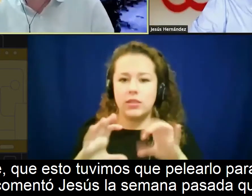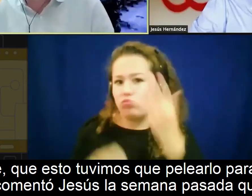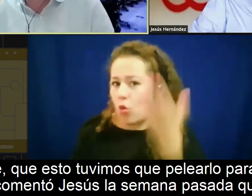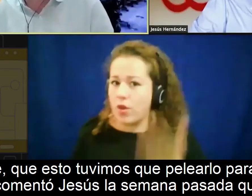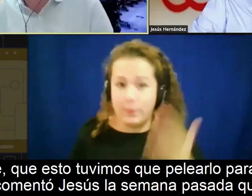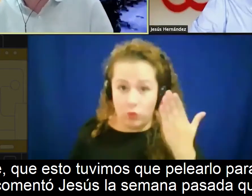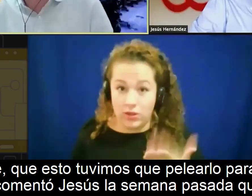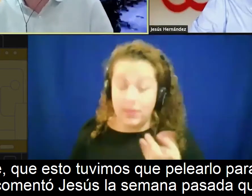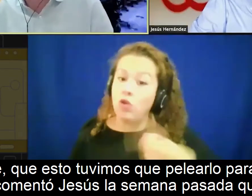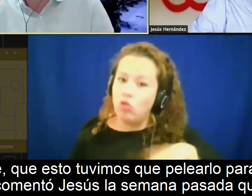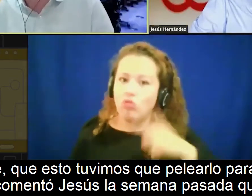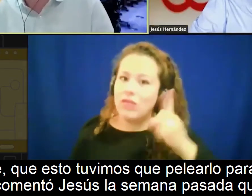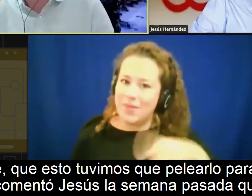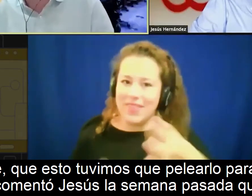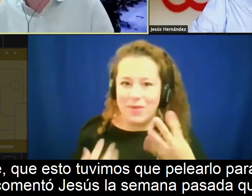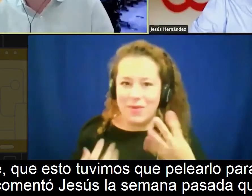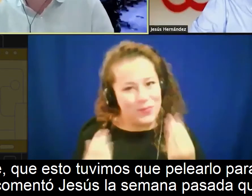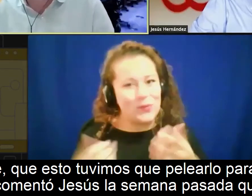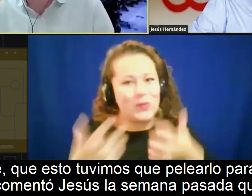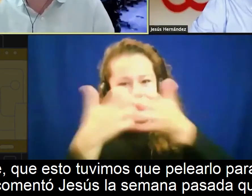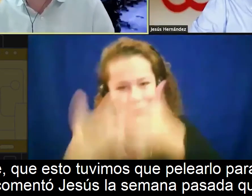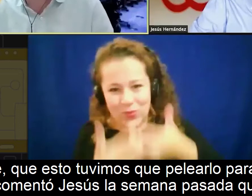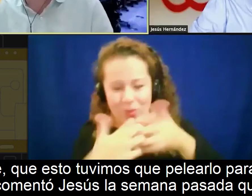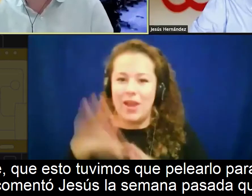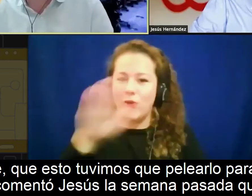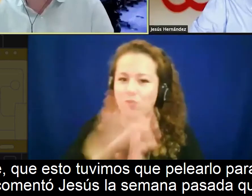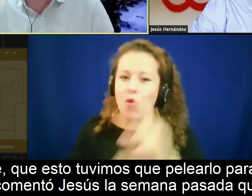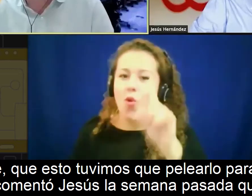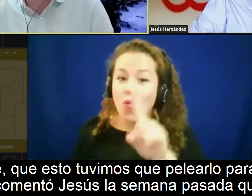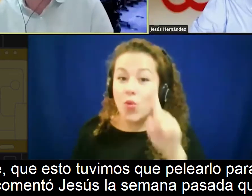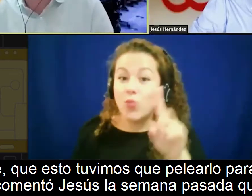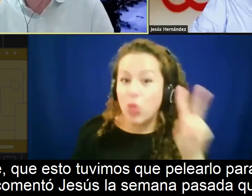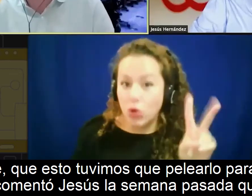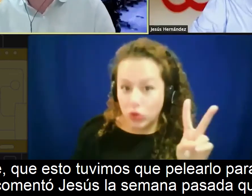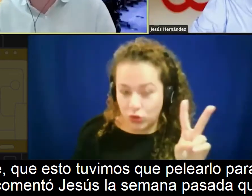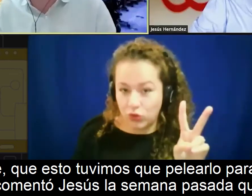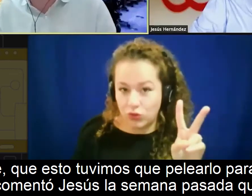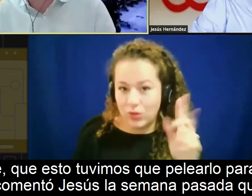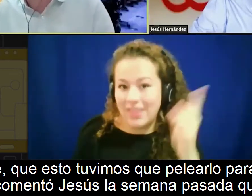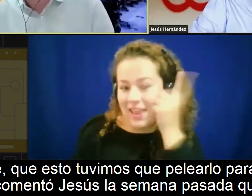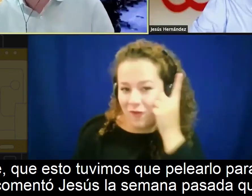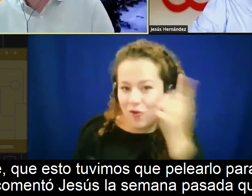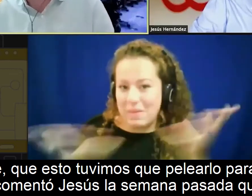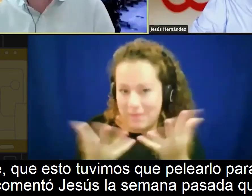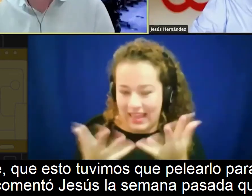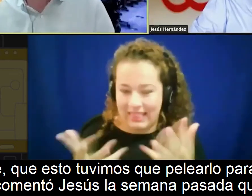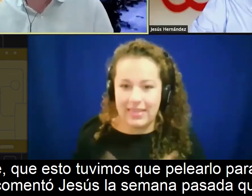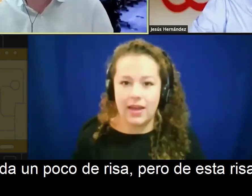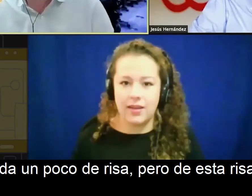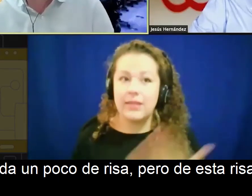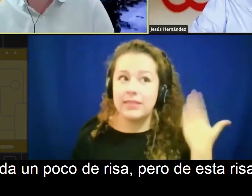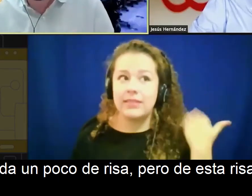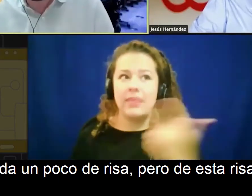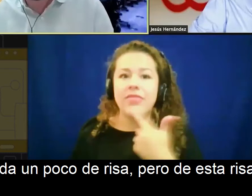esto tuvimos que pelearlo también para que se mantuviera. El 112, que ya lo comentó también Jesús la semana pasada, que no es accesible